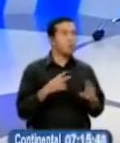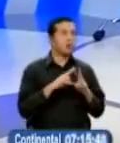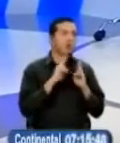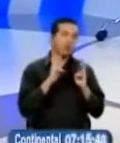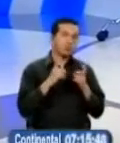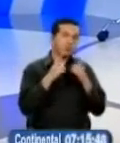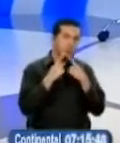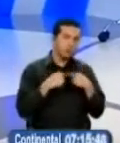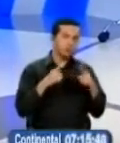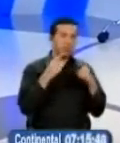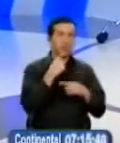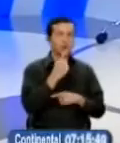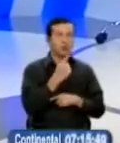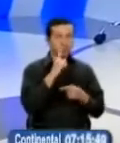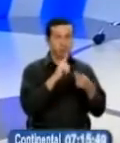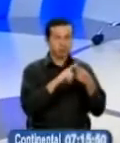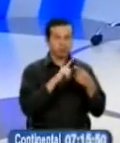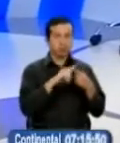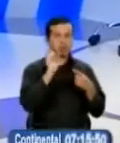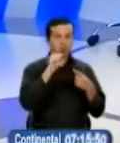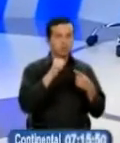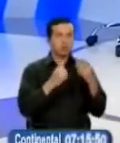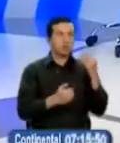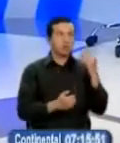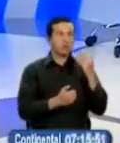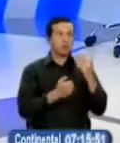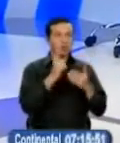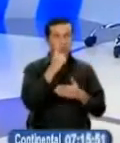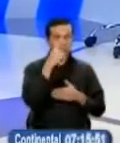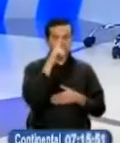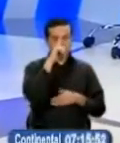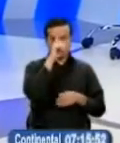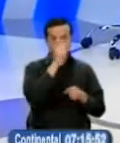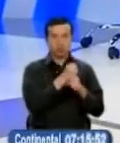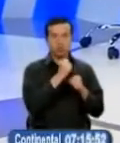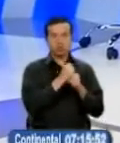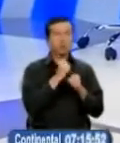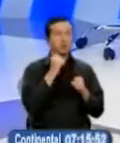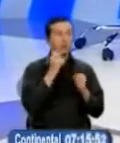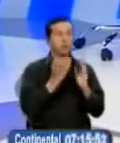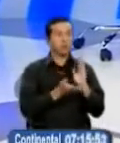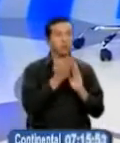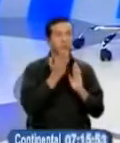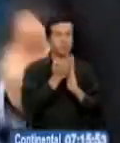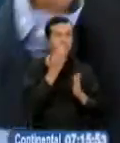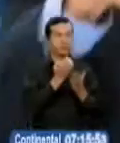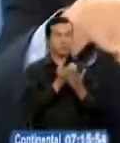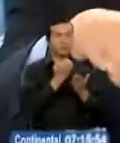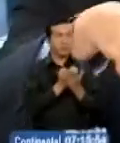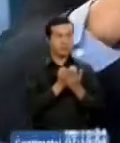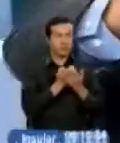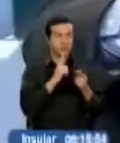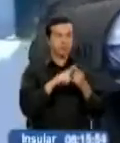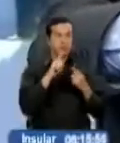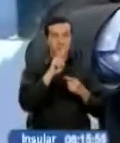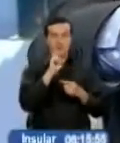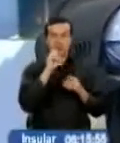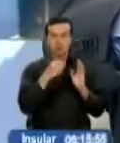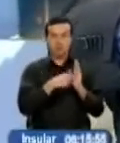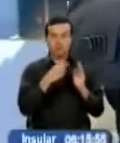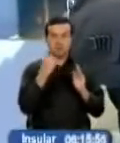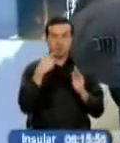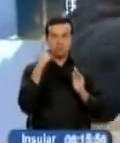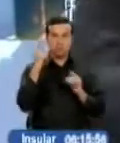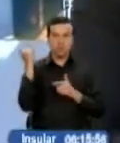de enunciamientos. Dice, uno, vamos a crear 1 millón de empleos a través del crecimiento económico, claro, porque vamos a traer, claro, 20 mil millones